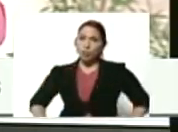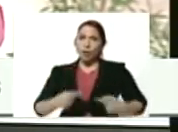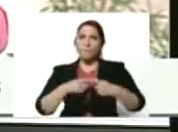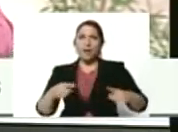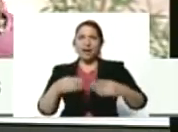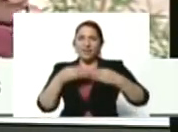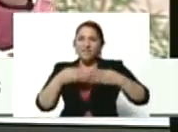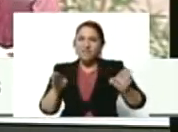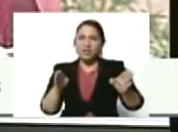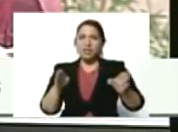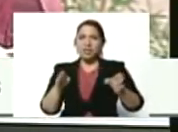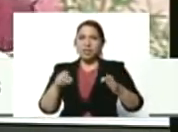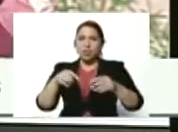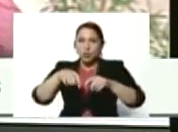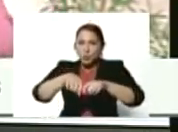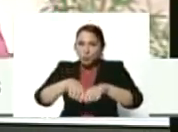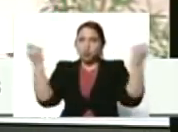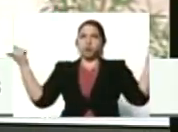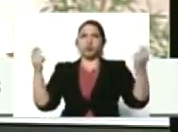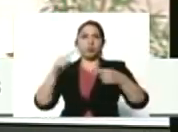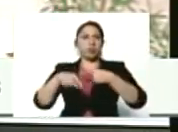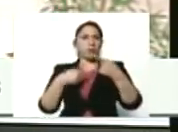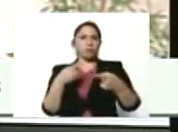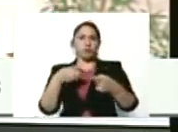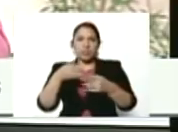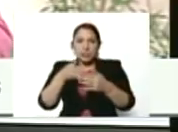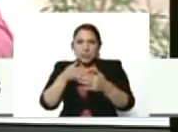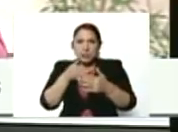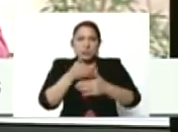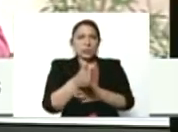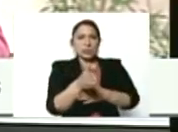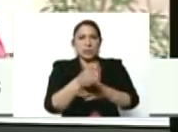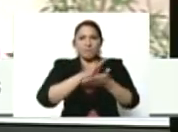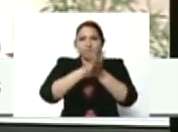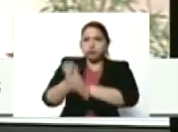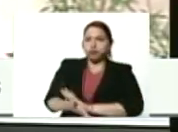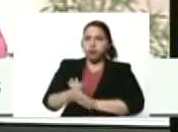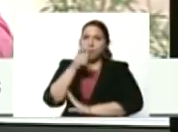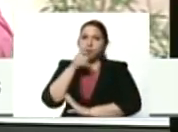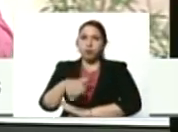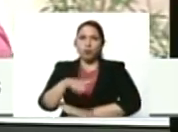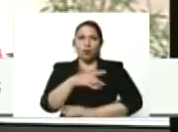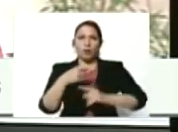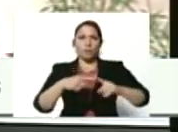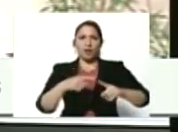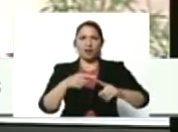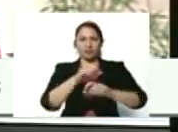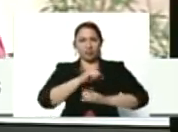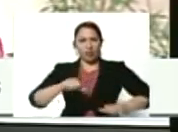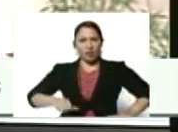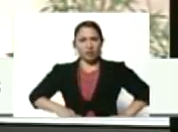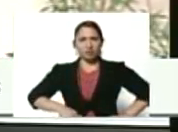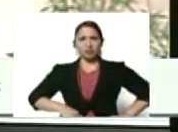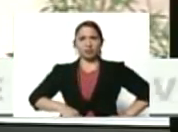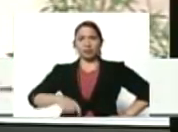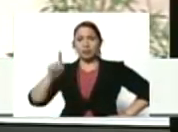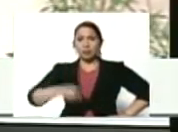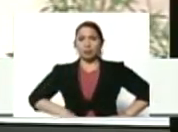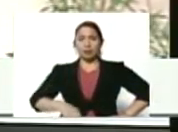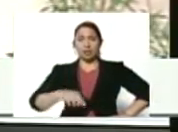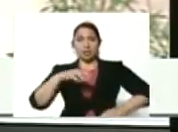abrir una grieta y después pasar por ahí y destruir al pueblo, a la Fuerza Armada, destruir la